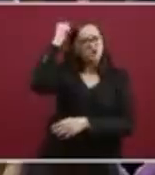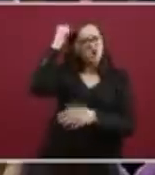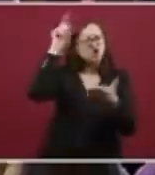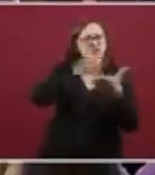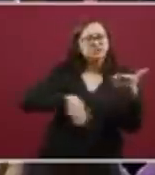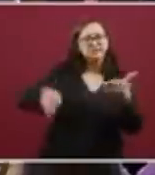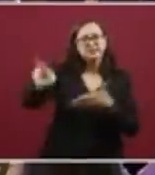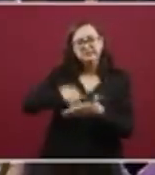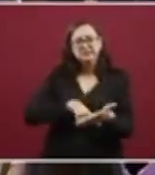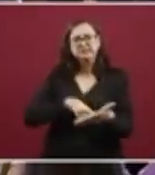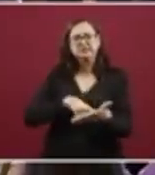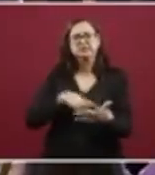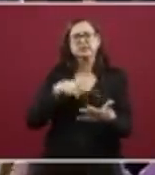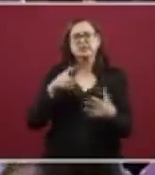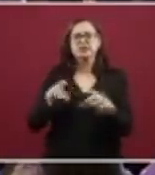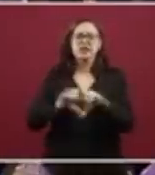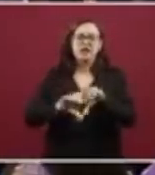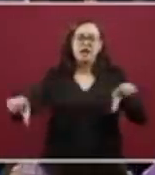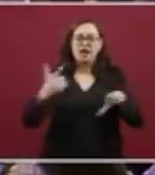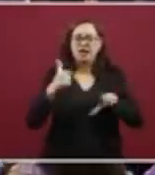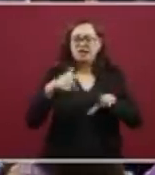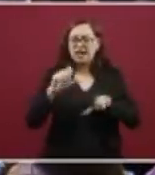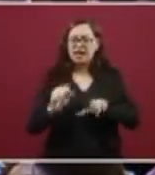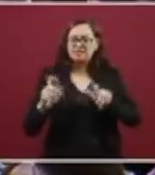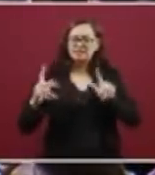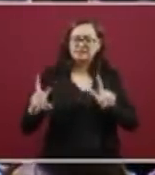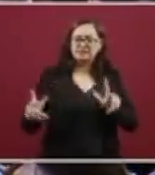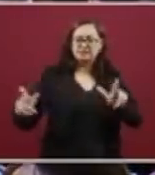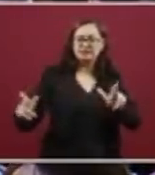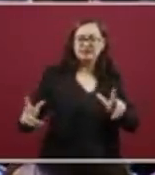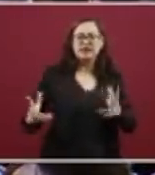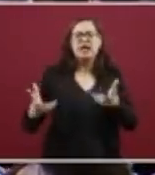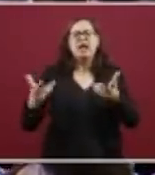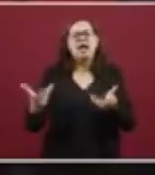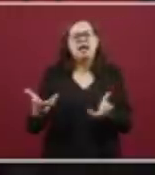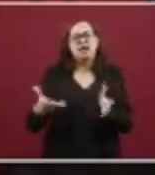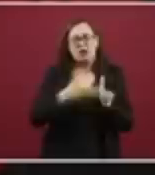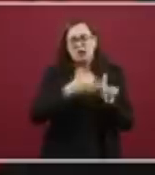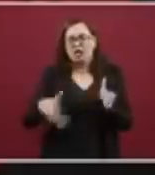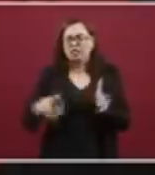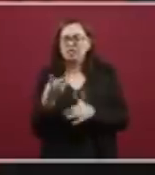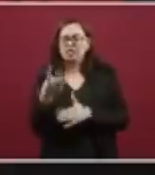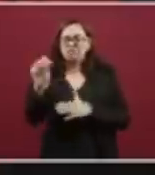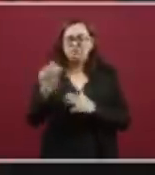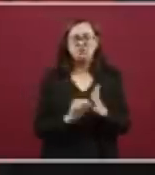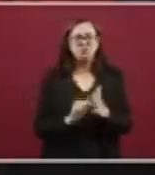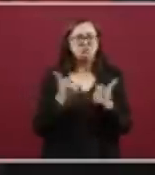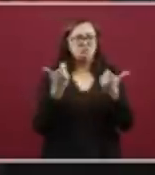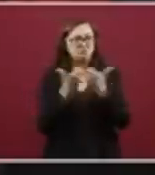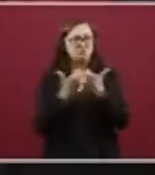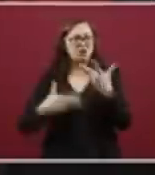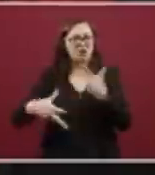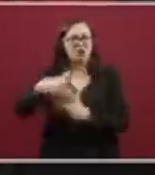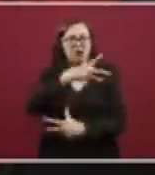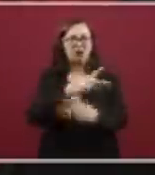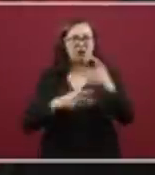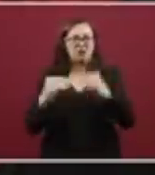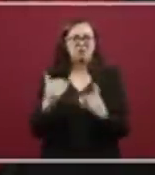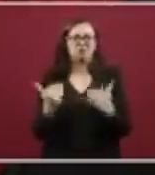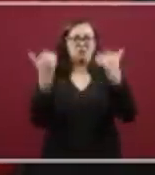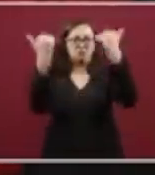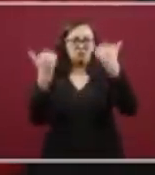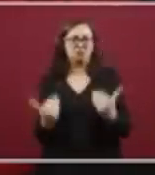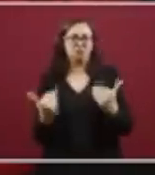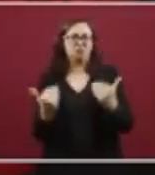el cierre de los ductos. Y entonces, al final, en el primer trimestre de este año no se pudo conjurar la maldición de